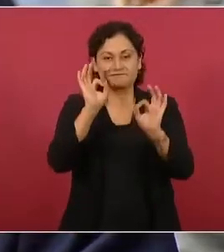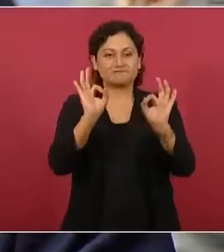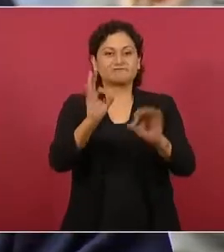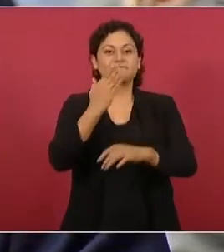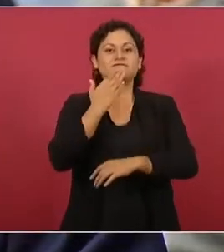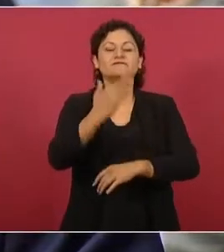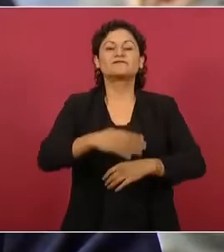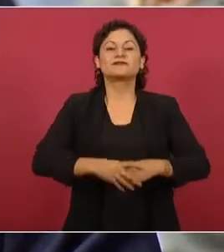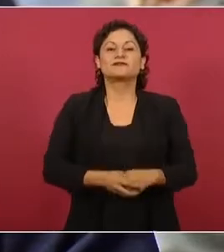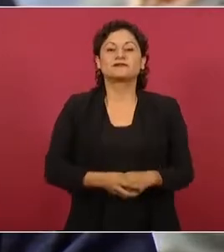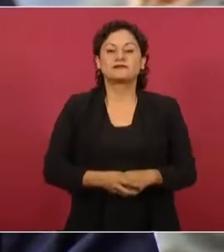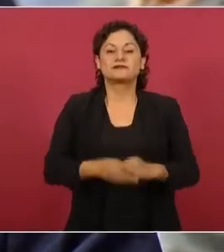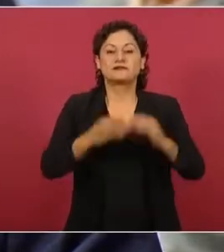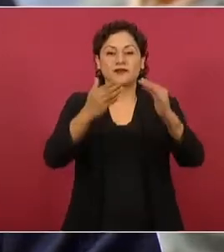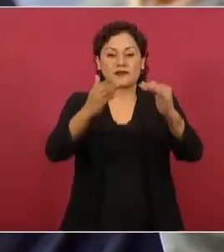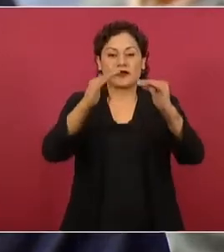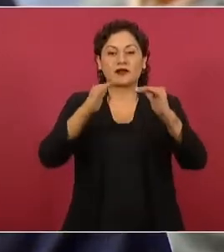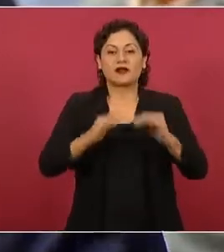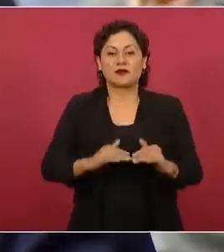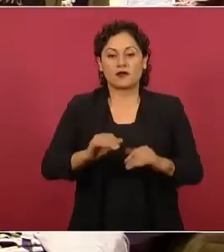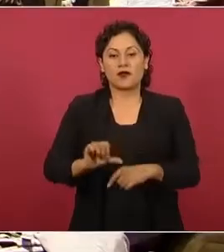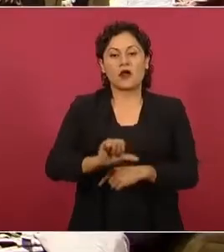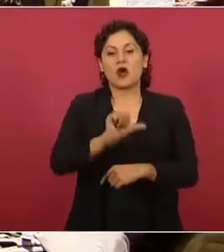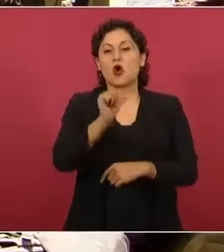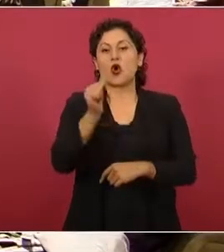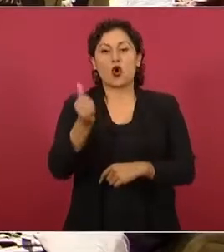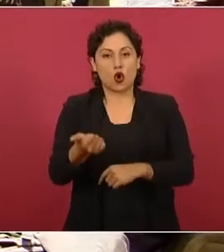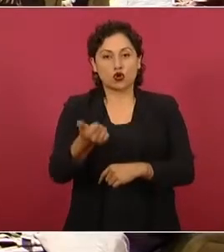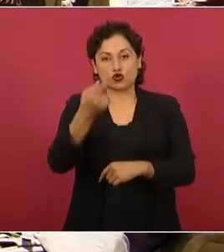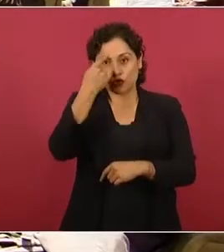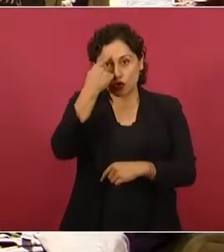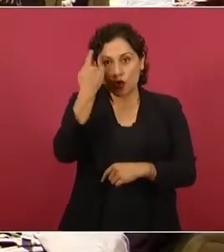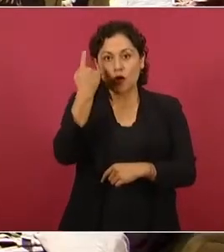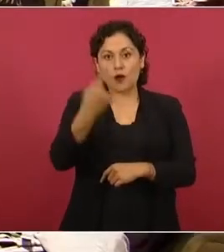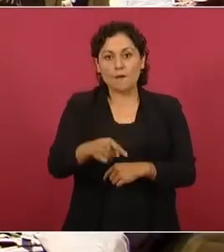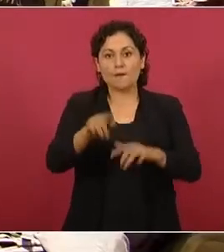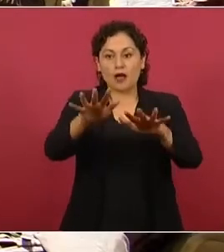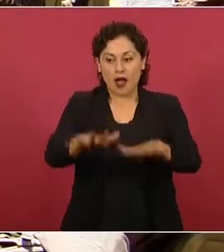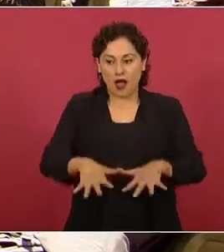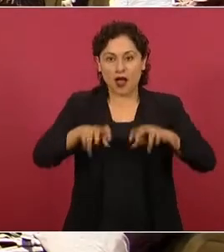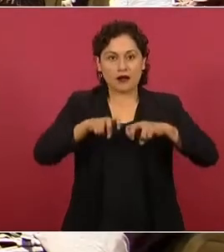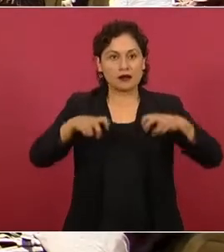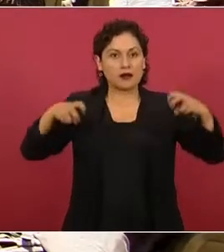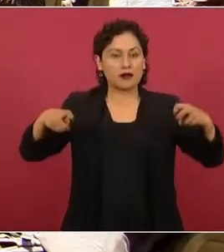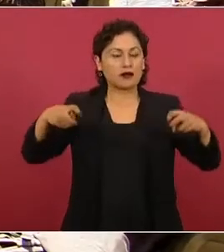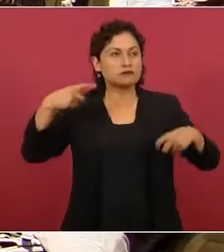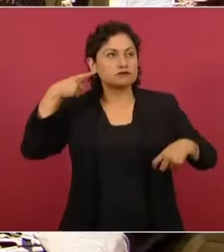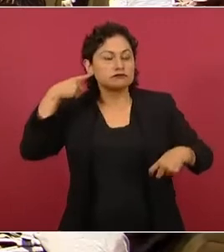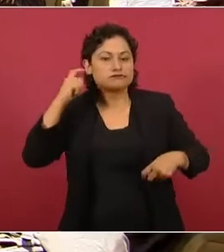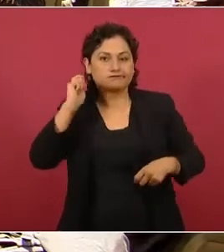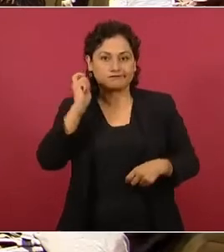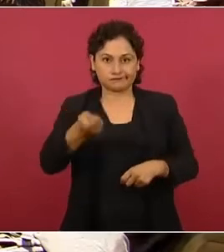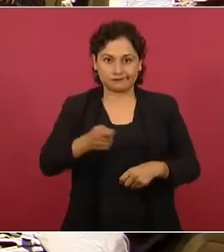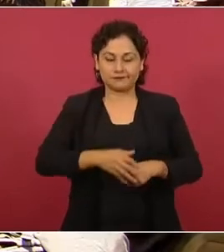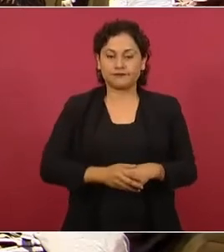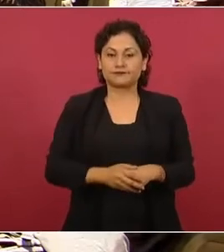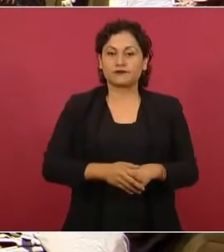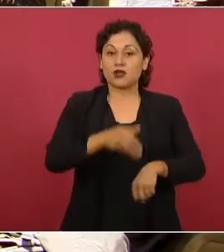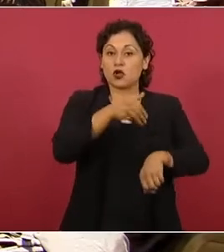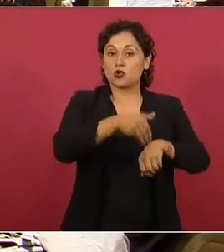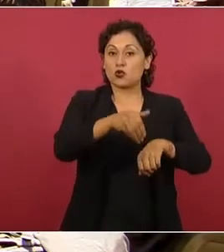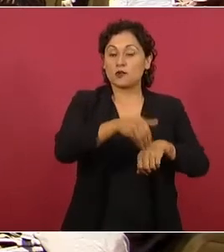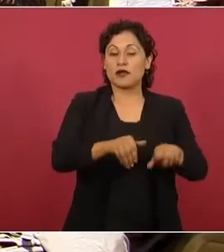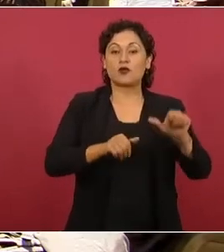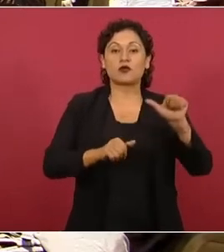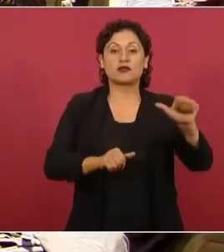pasamos ahora un par de puntos que son para que se enteren los señores y señoras asambleístas. El punto 16